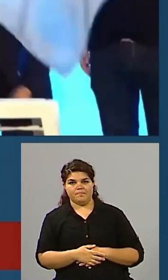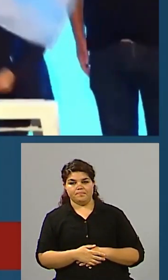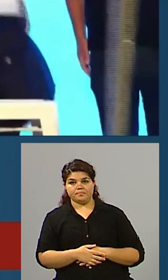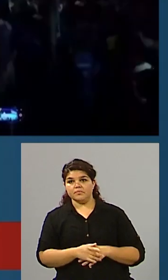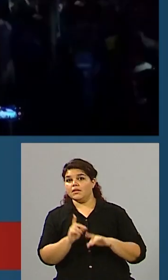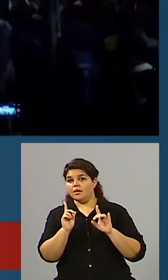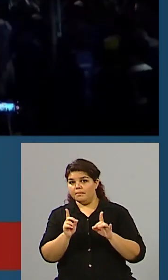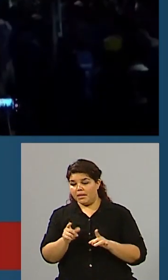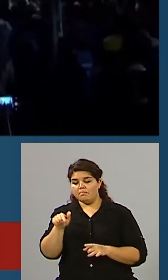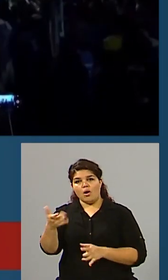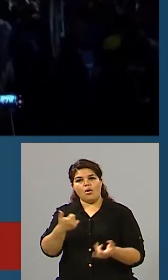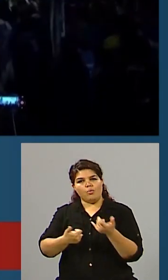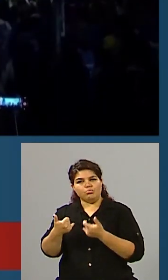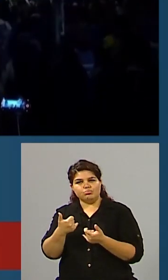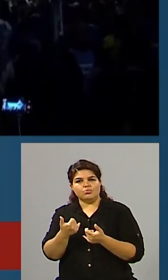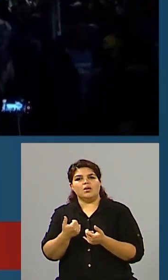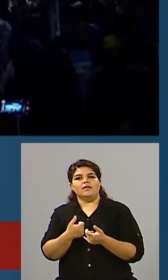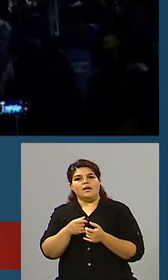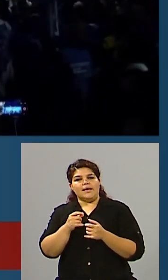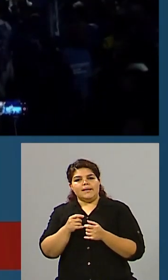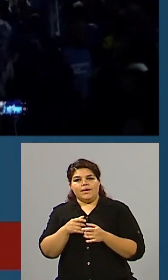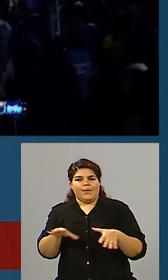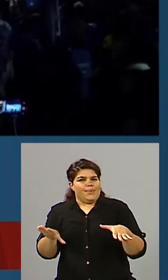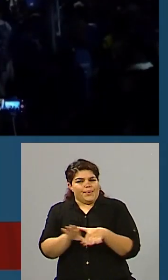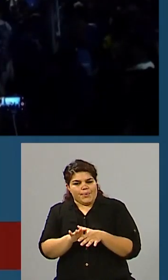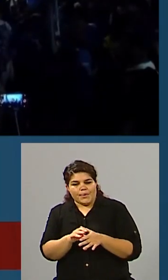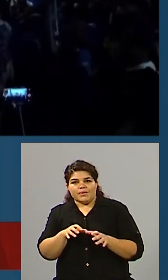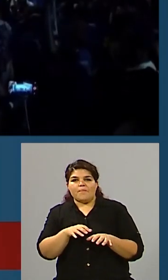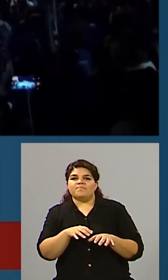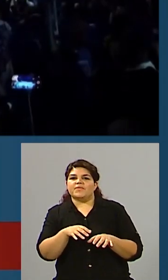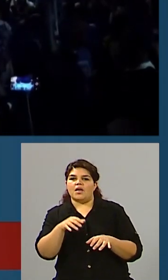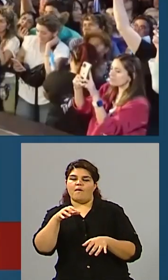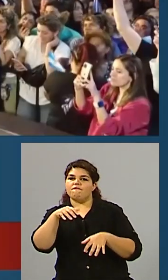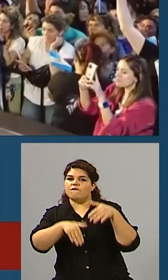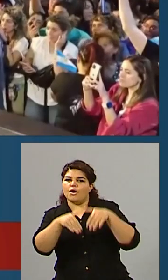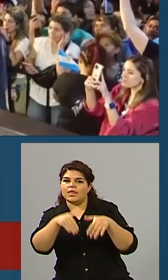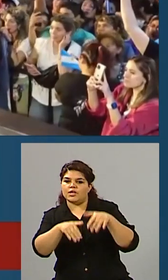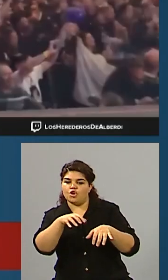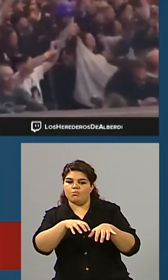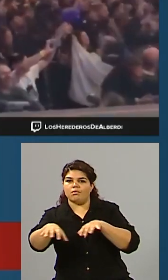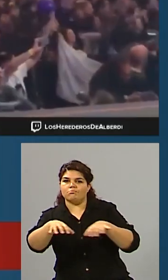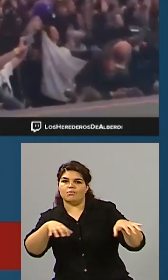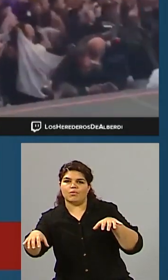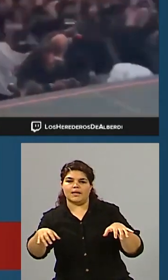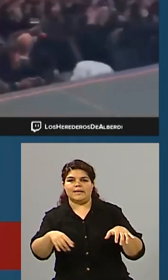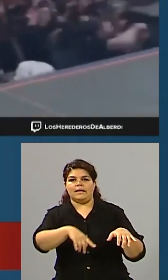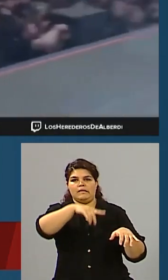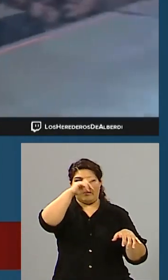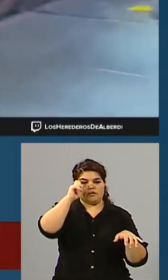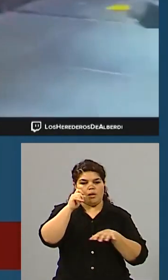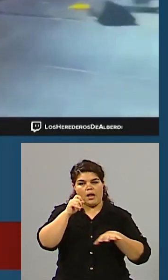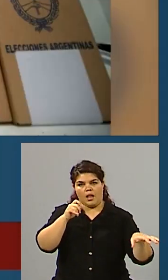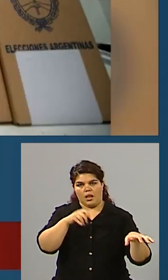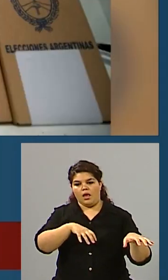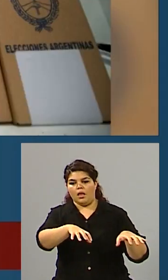manera llevar a esto que sucedía con el desdoblamiento de las elecciones, porque digo, ese desdoblamiento permitió, por ejemplo, que el mapa